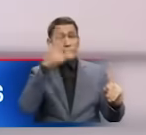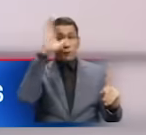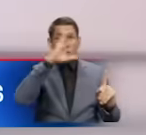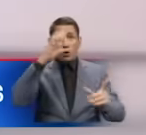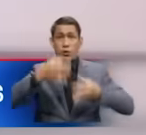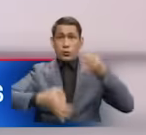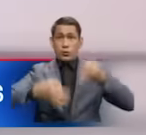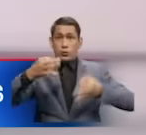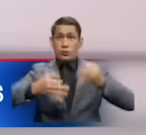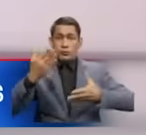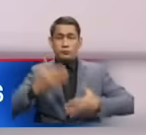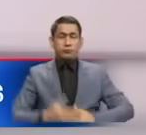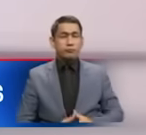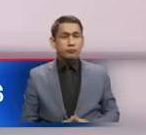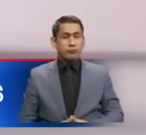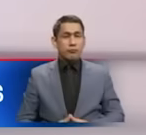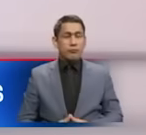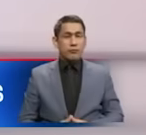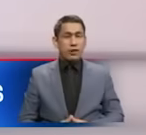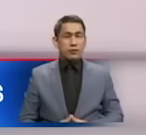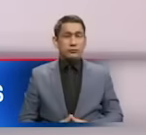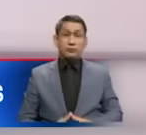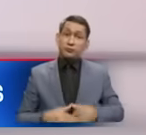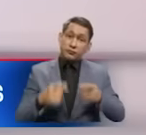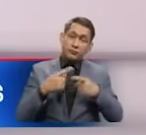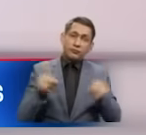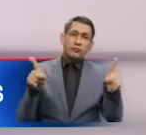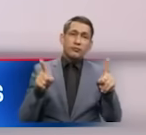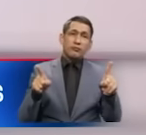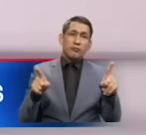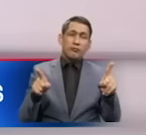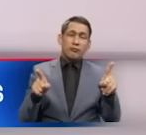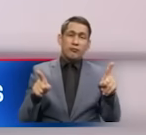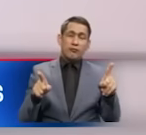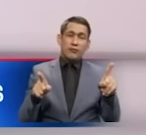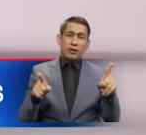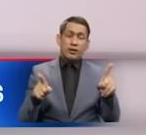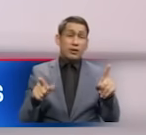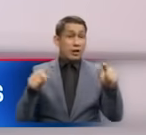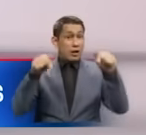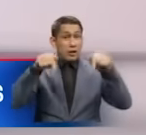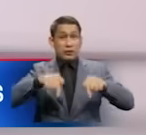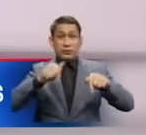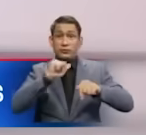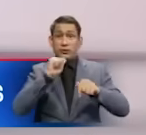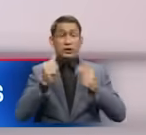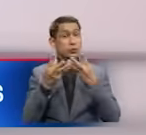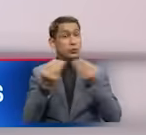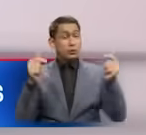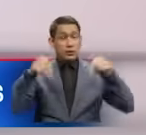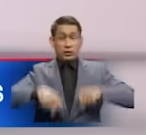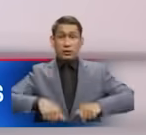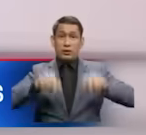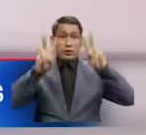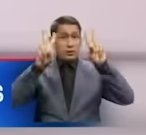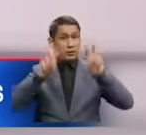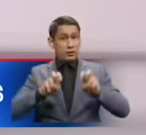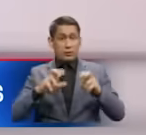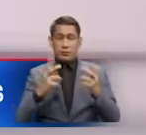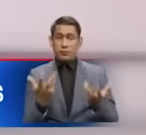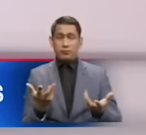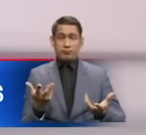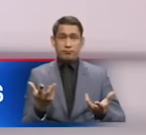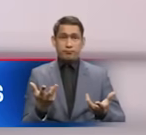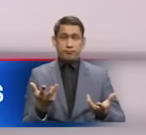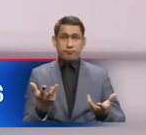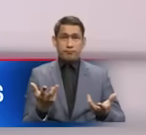protección. Pero también hay una inacción por parte del colegio porque no neutralizan este tema. Es decir, no hablan con los chicos, no prohíben